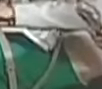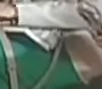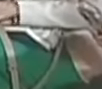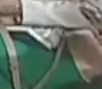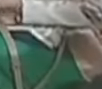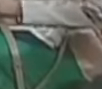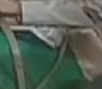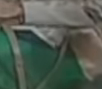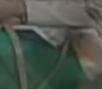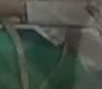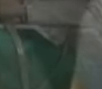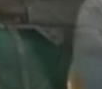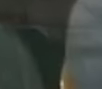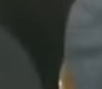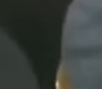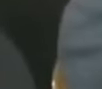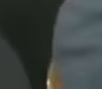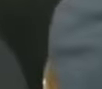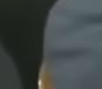Muy buenas tardes.